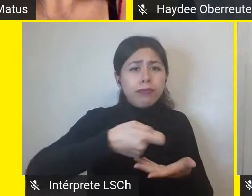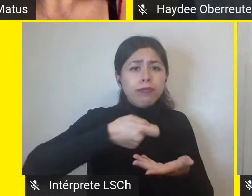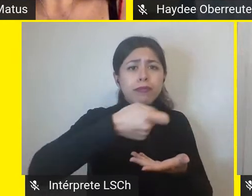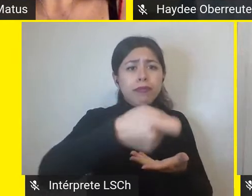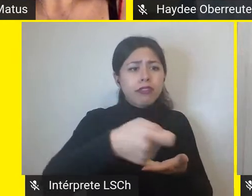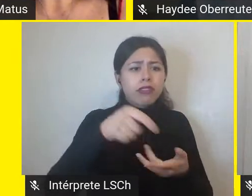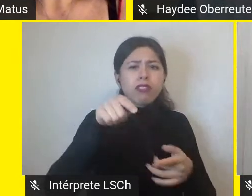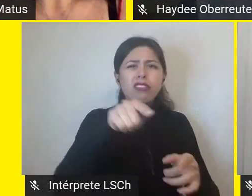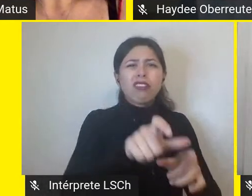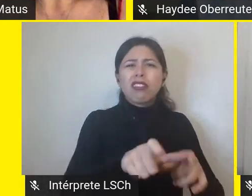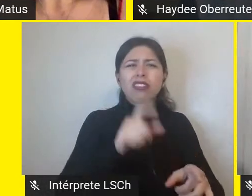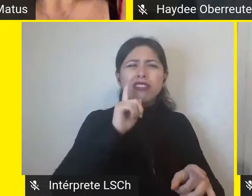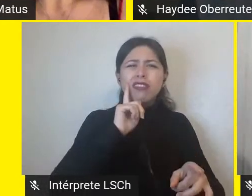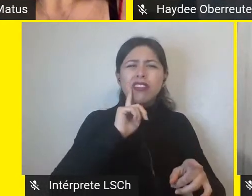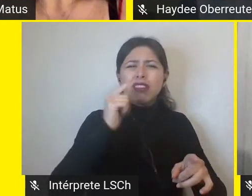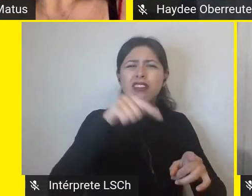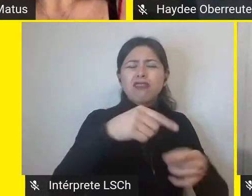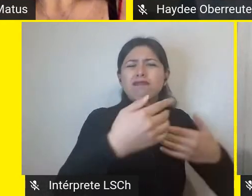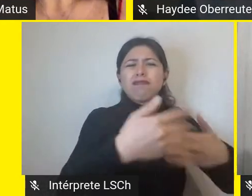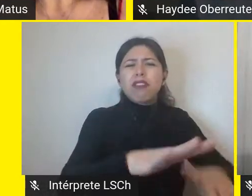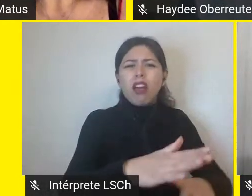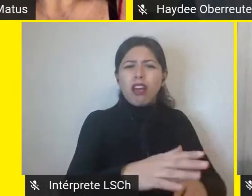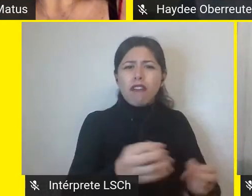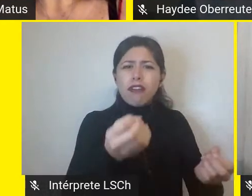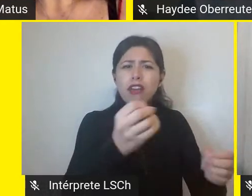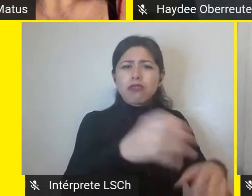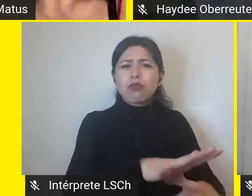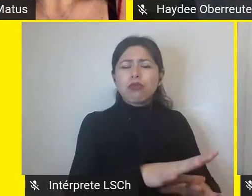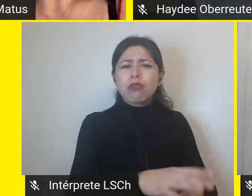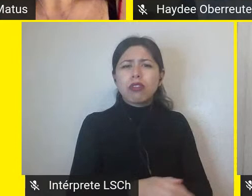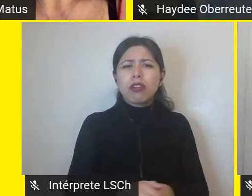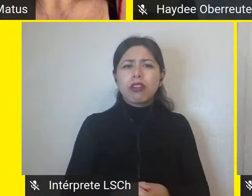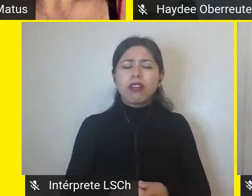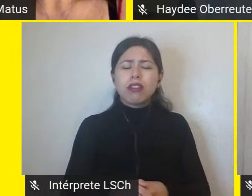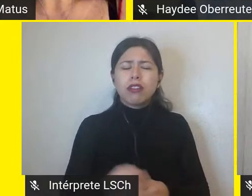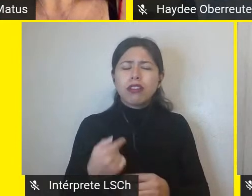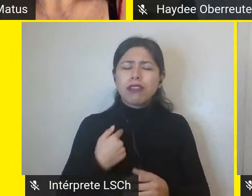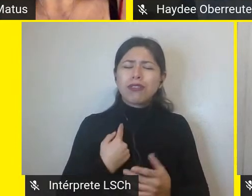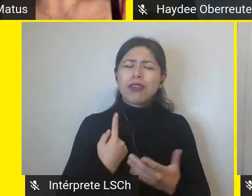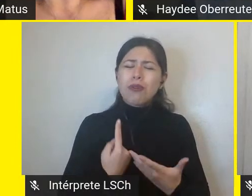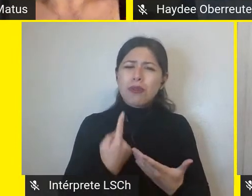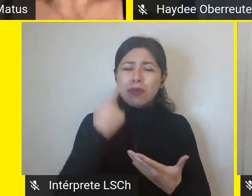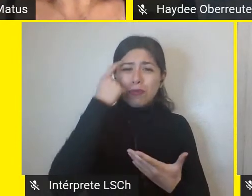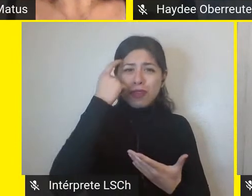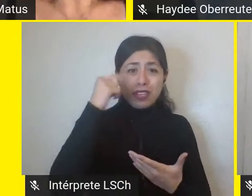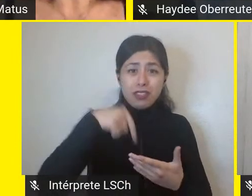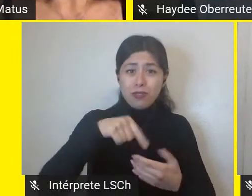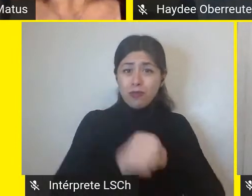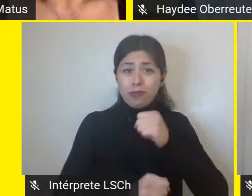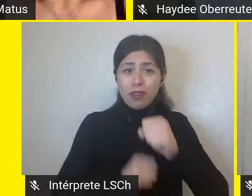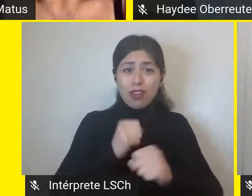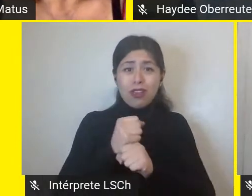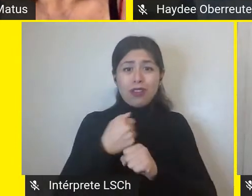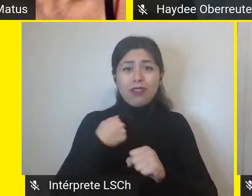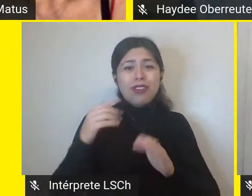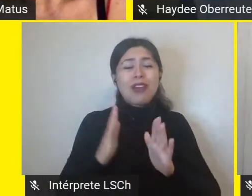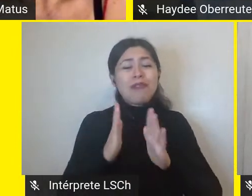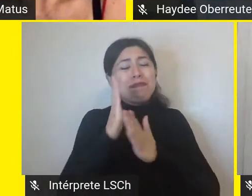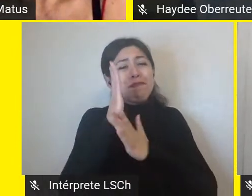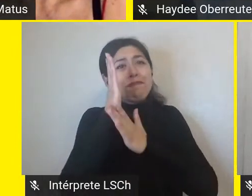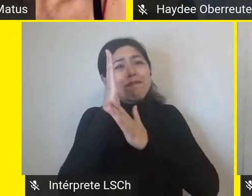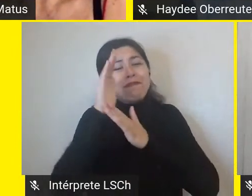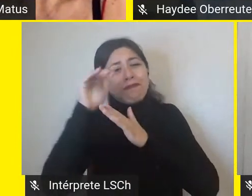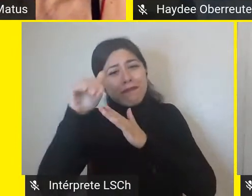uno tiene que, pienso yo, en la edad que uno tiene, que ya va para abajo, ¿no? Tejiendo esta vida del mejor